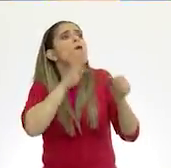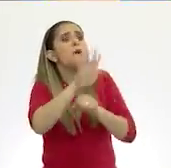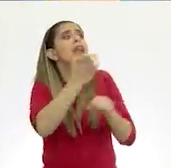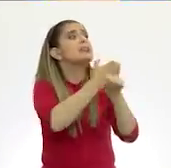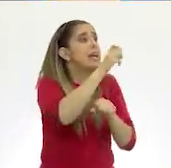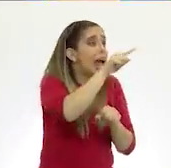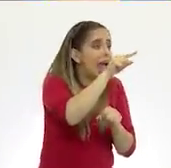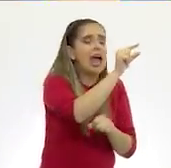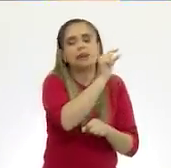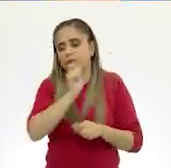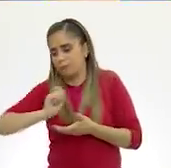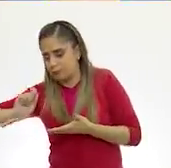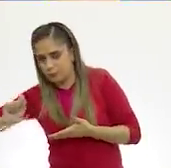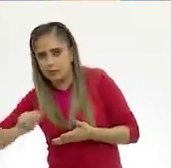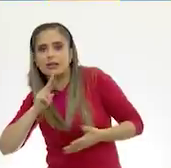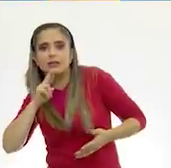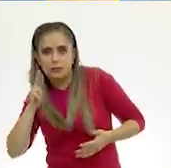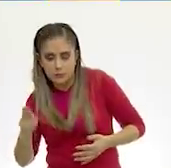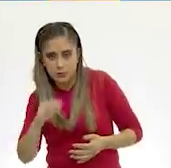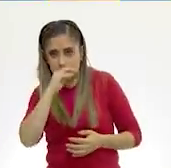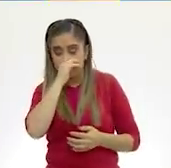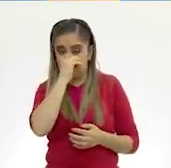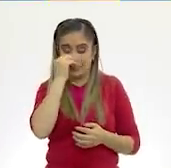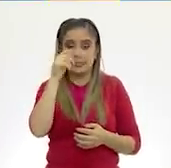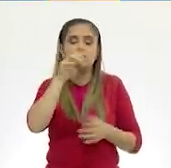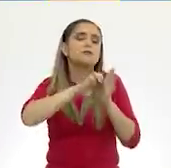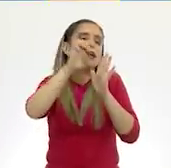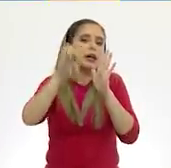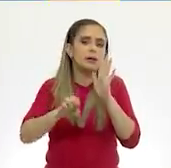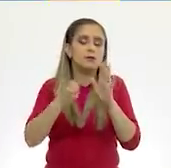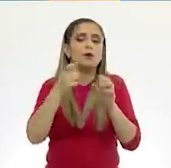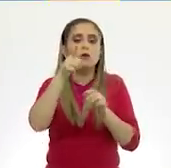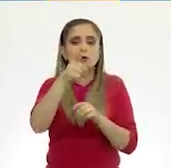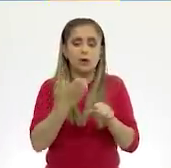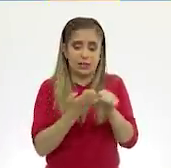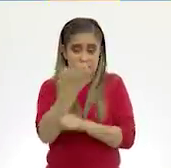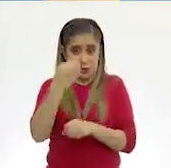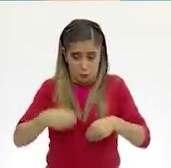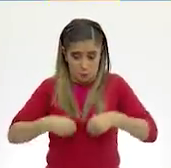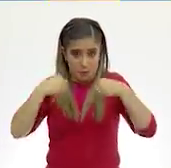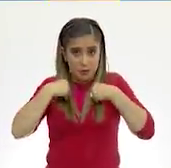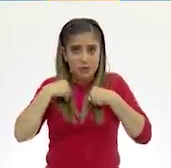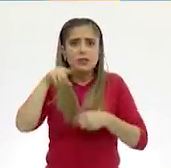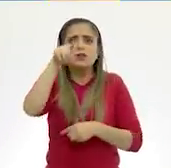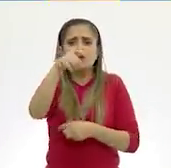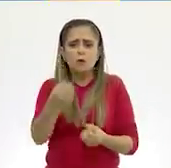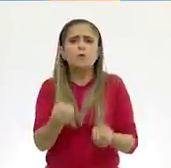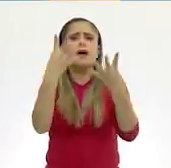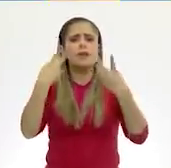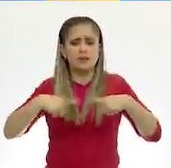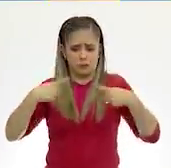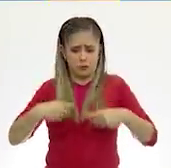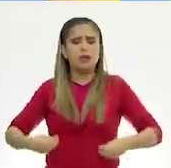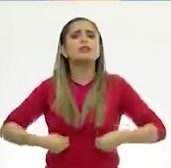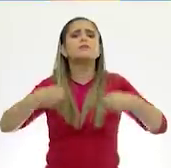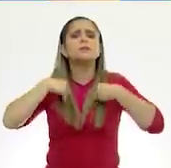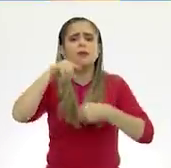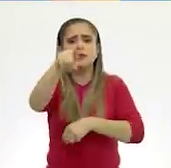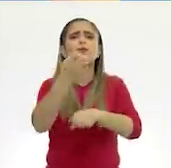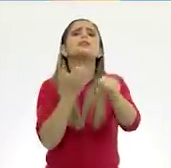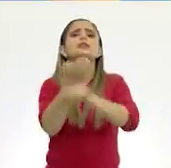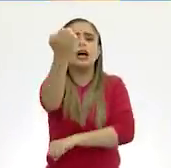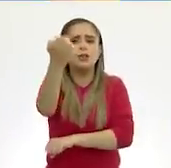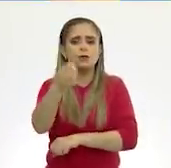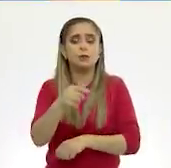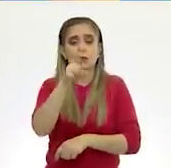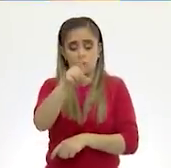nacional y por número de habitantes el estado en el que vives? ¿Cuál estado de los que limitan con